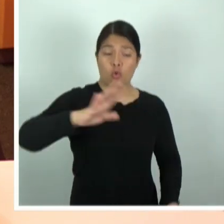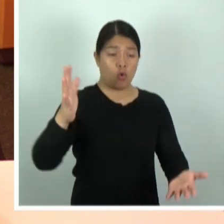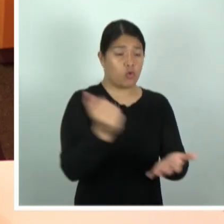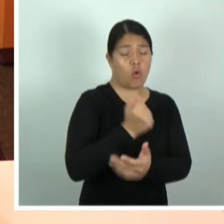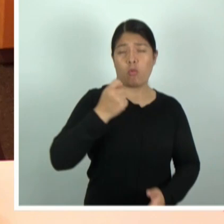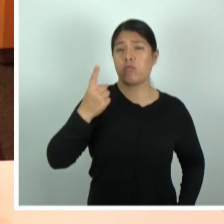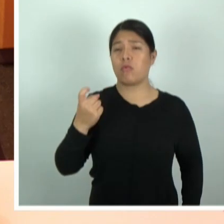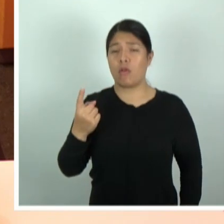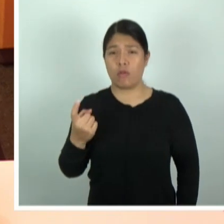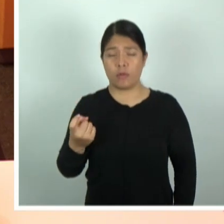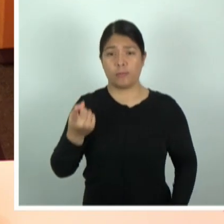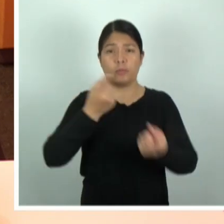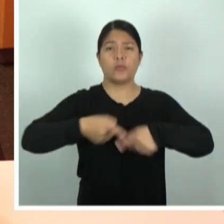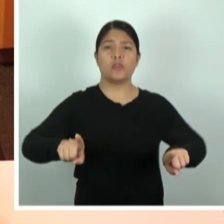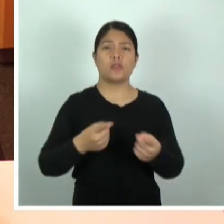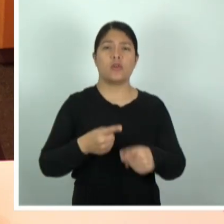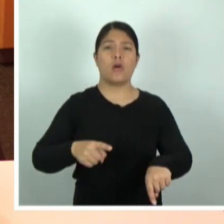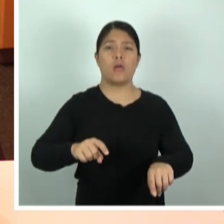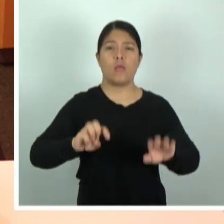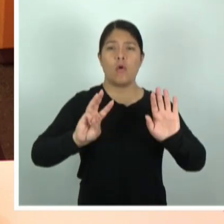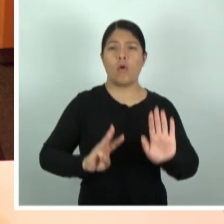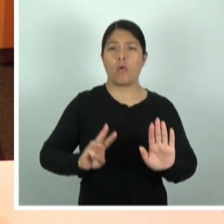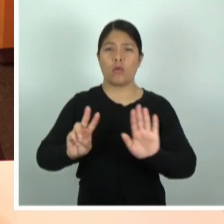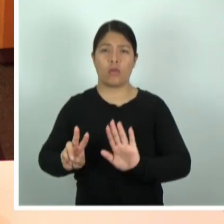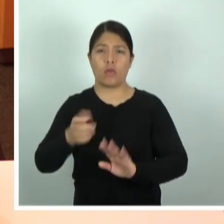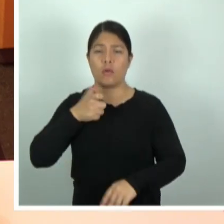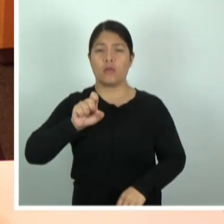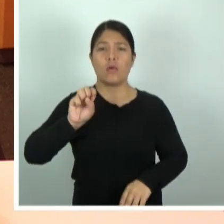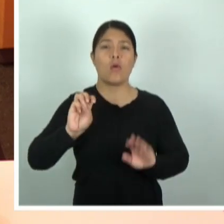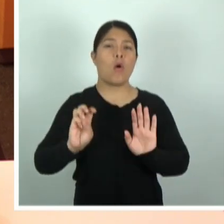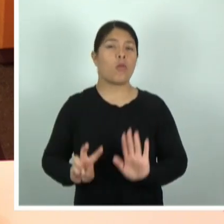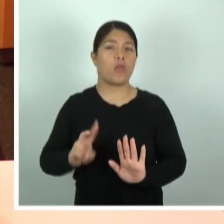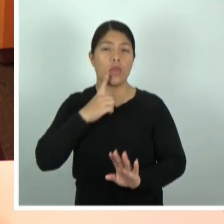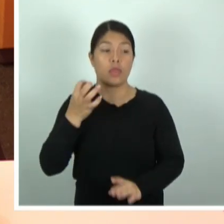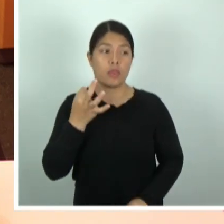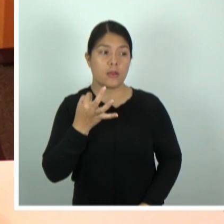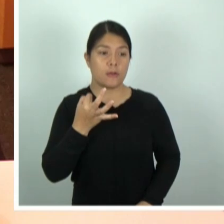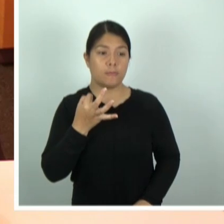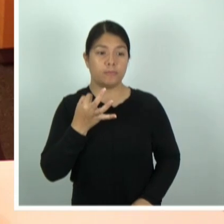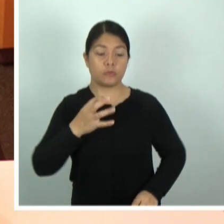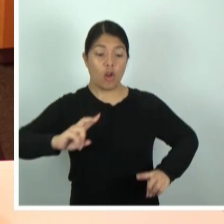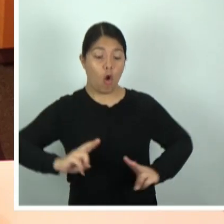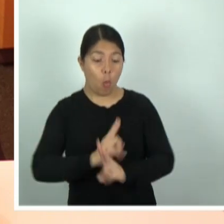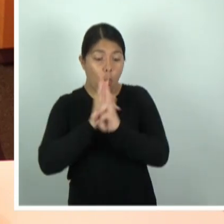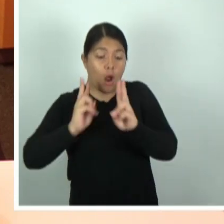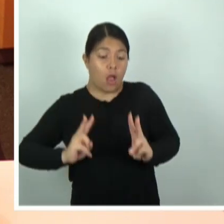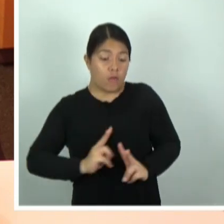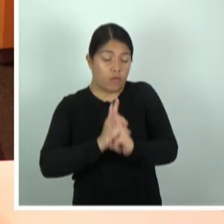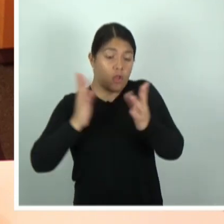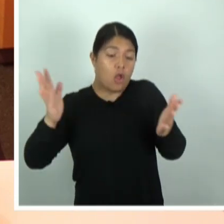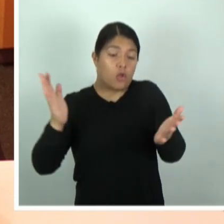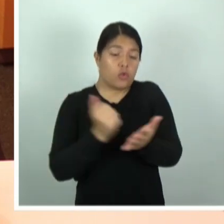como dice Salmo 87, versículo 7, todas mis fuentes están en